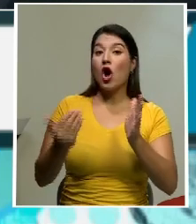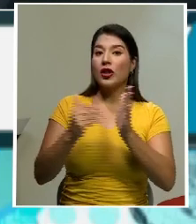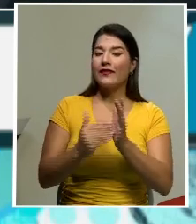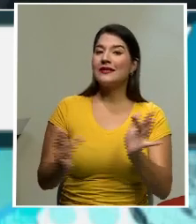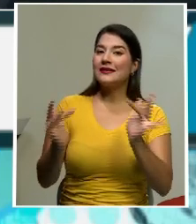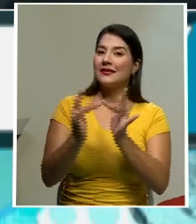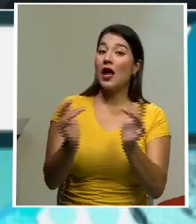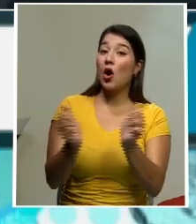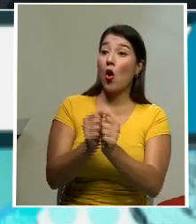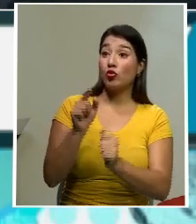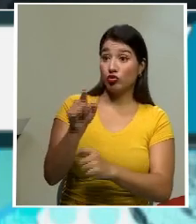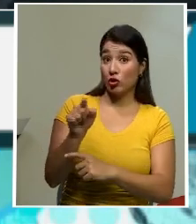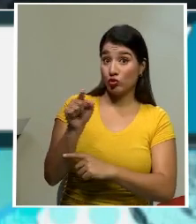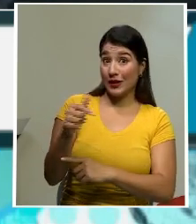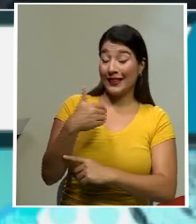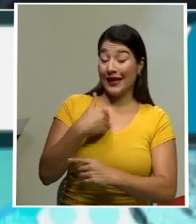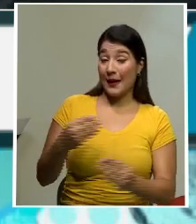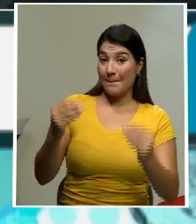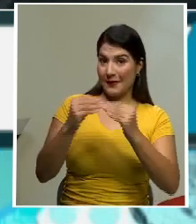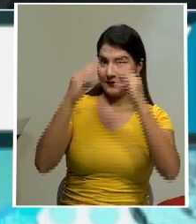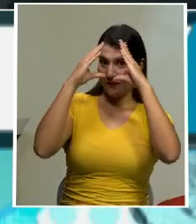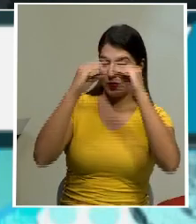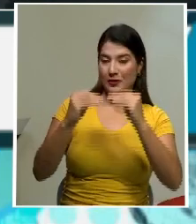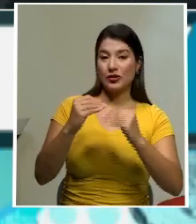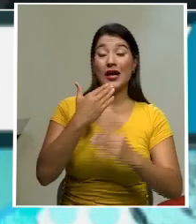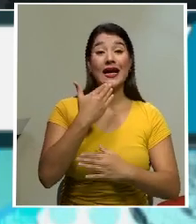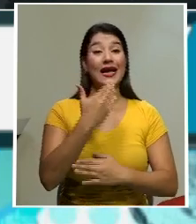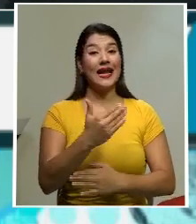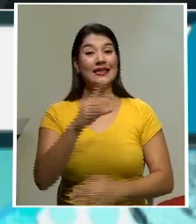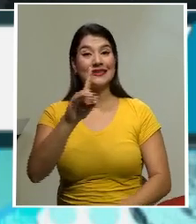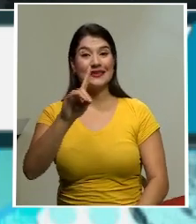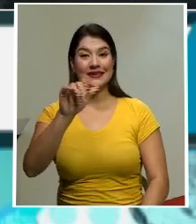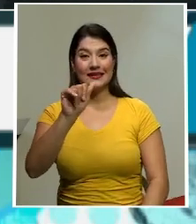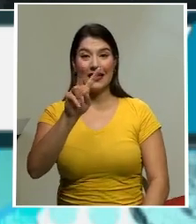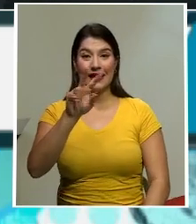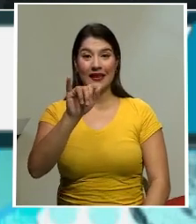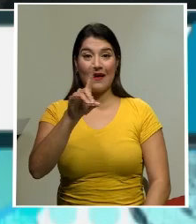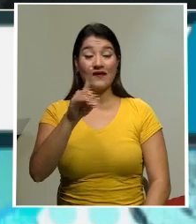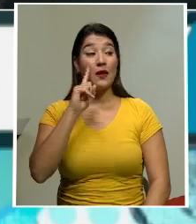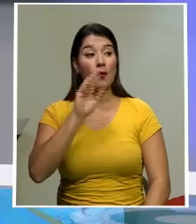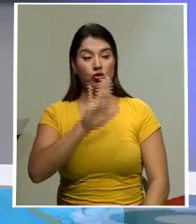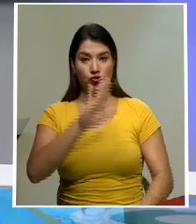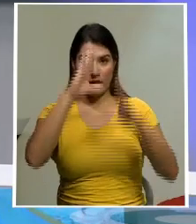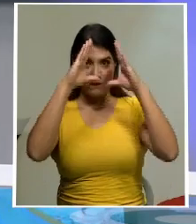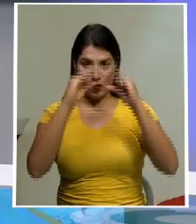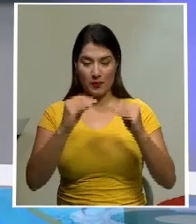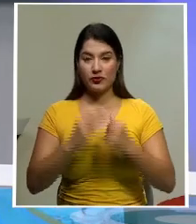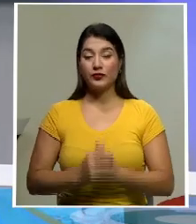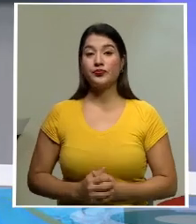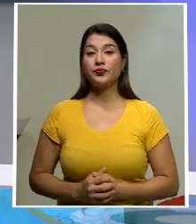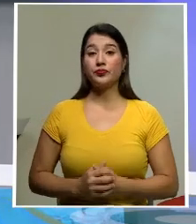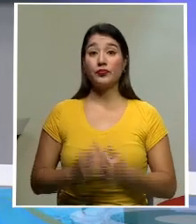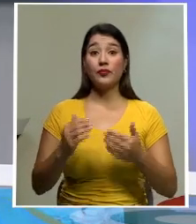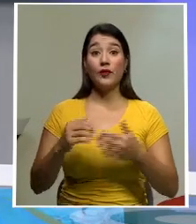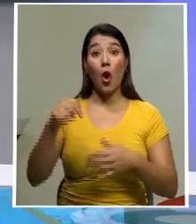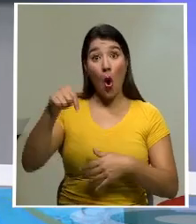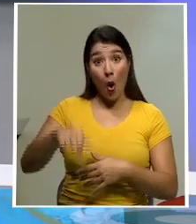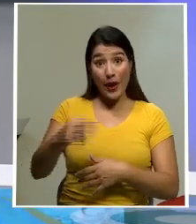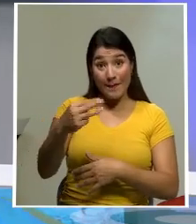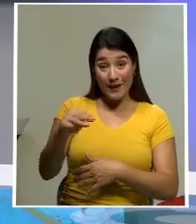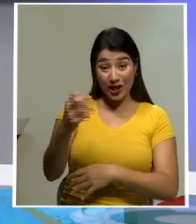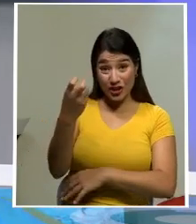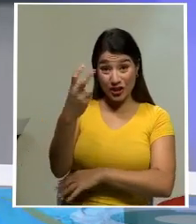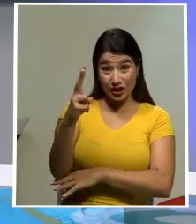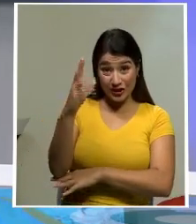tiene más en el estudio principal de Costa Rica Noticias. Gracias, David, por este reporte. Muy buenas noches. Pasado el mediodía de este miércoles,